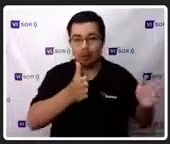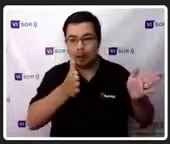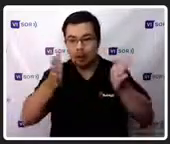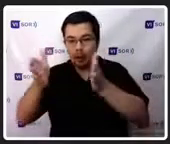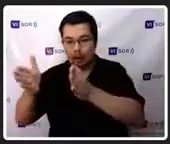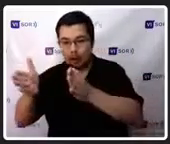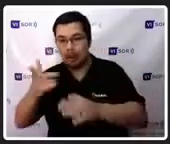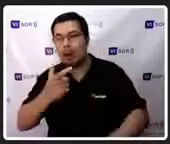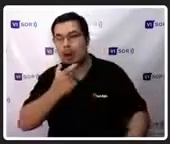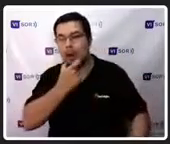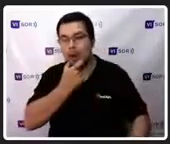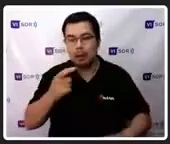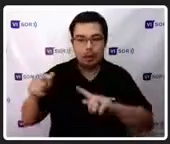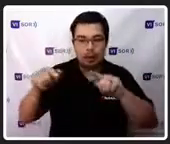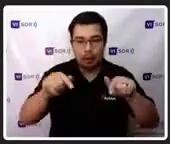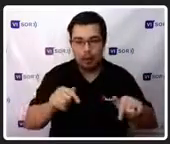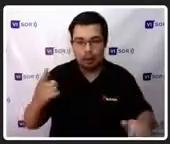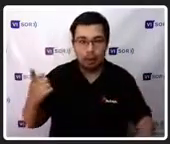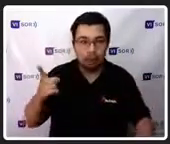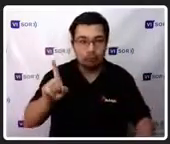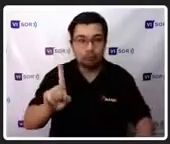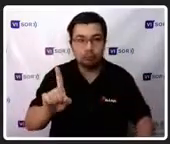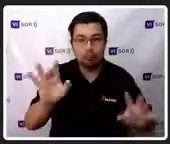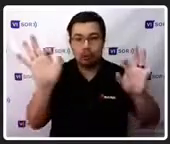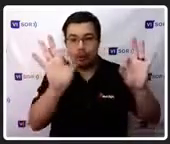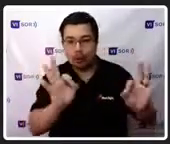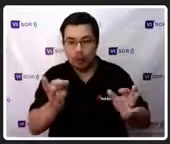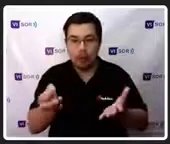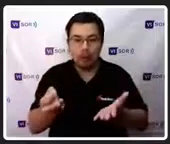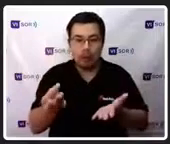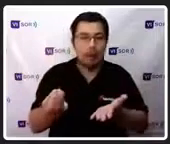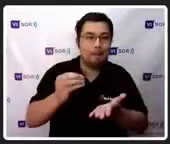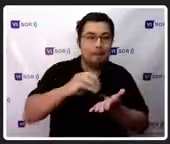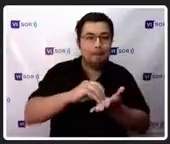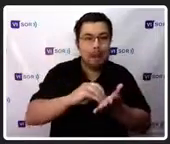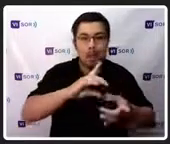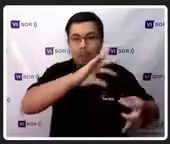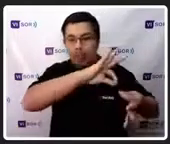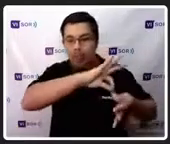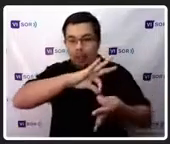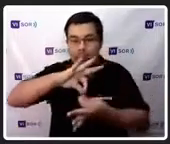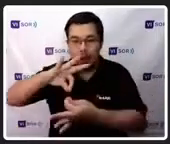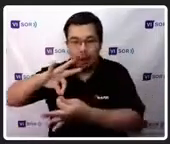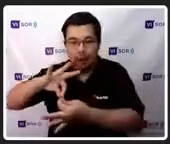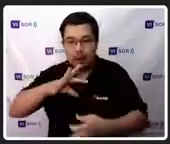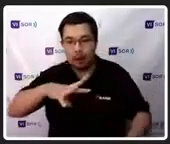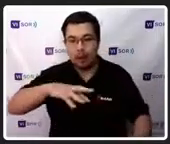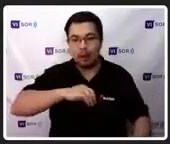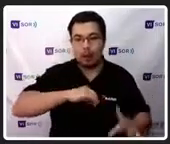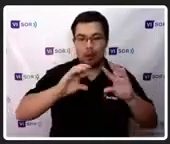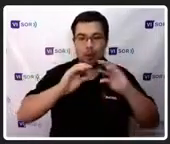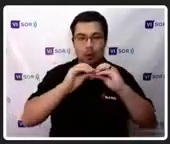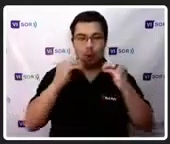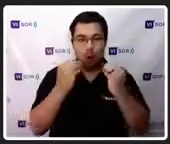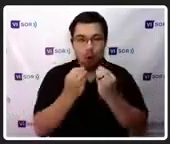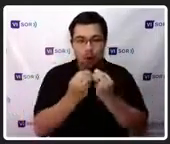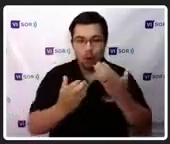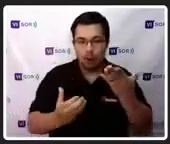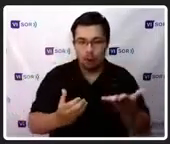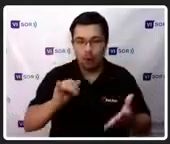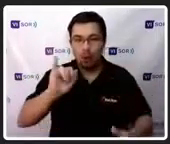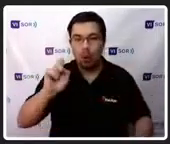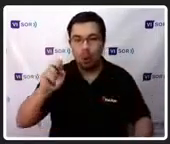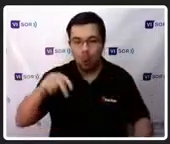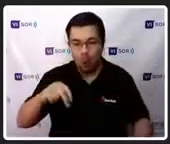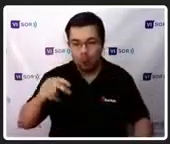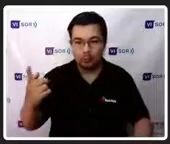para explicar mayores detalles de nuestros contenidos curriculares con Juan López, nuestro subdirector, a quien, ¿no es cierto?, ahora lo